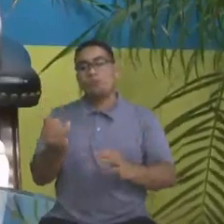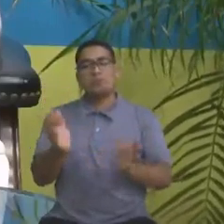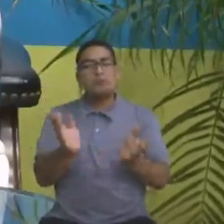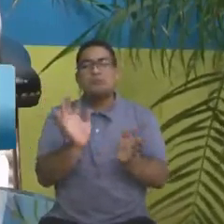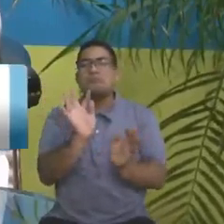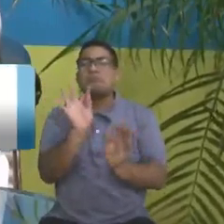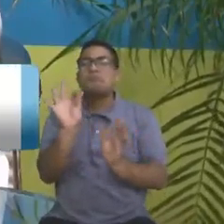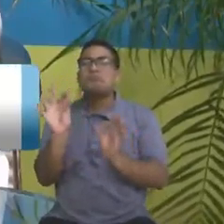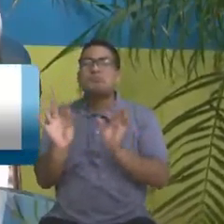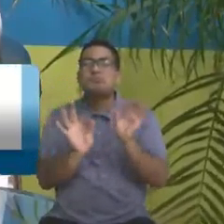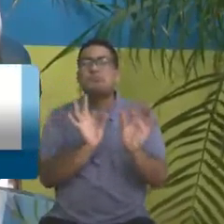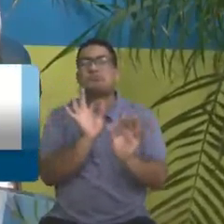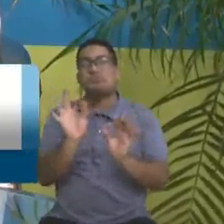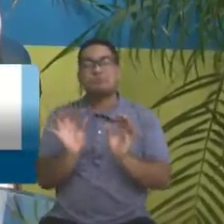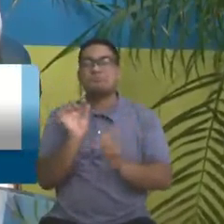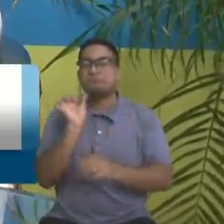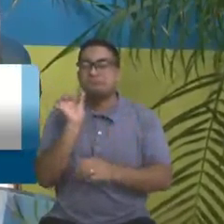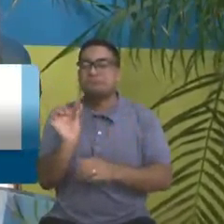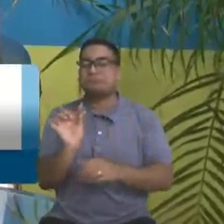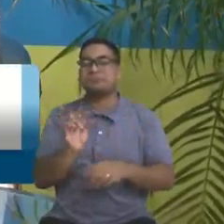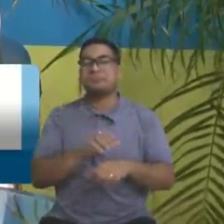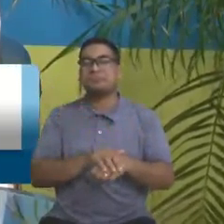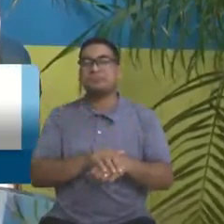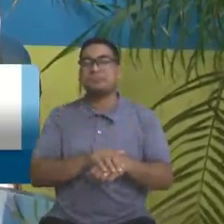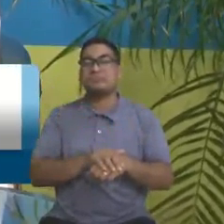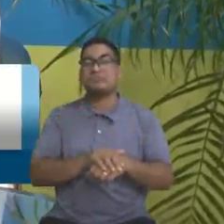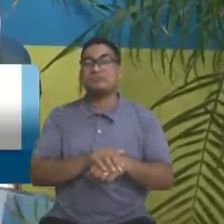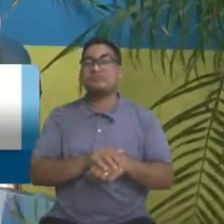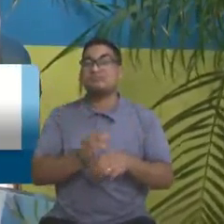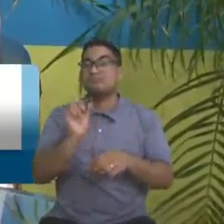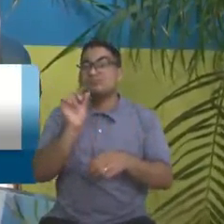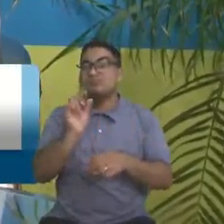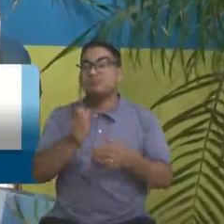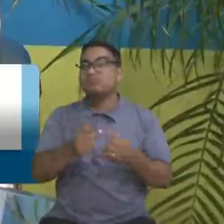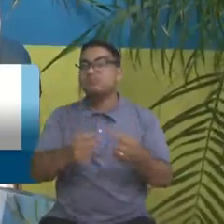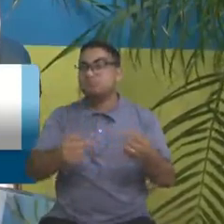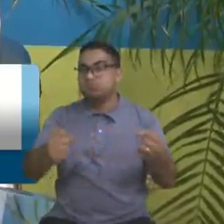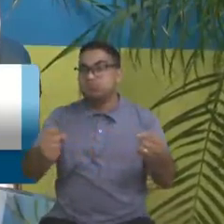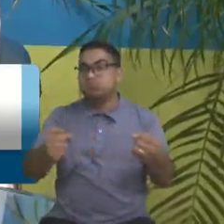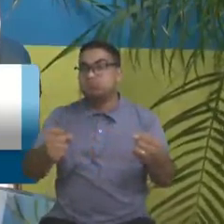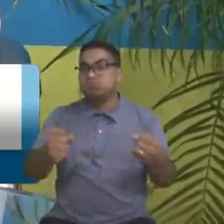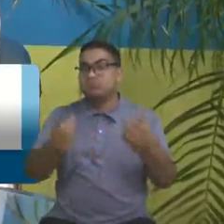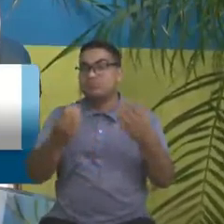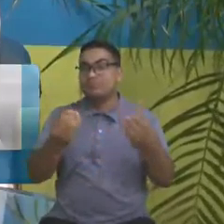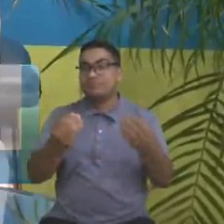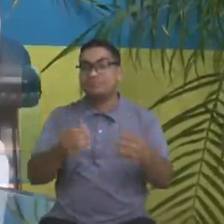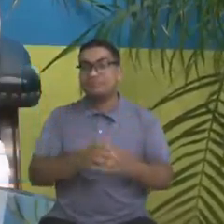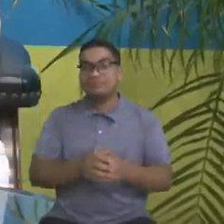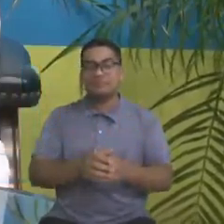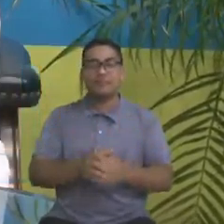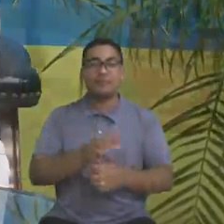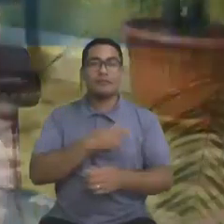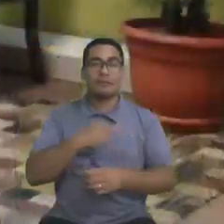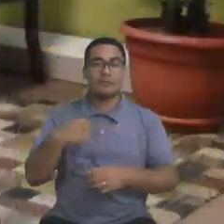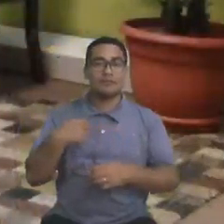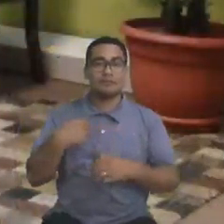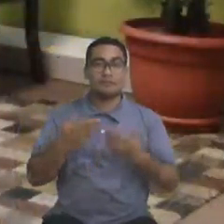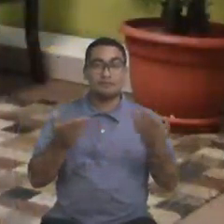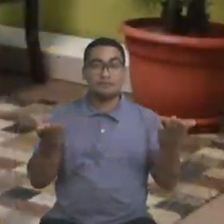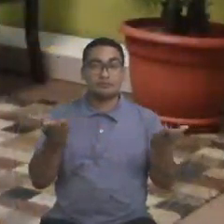ustedes han encontrado durante este censo? Bueno, se han encontrado bastantes niños con buen peso, ¿verdad? Buen peso. Sí,